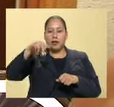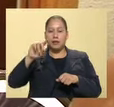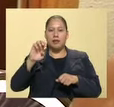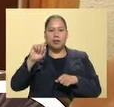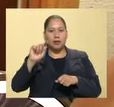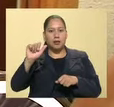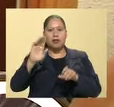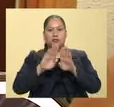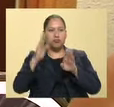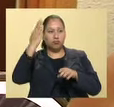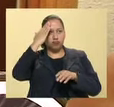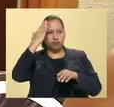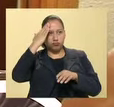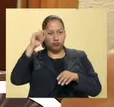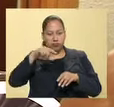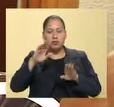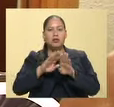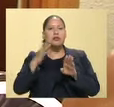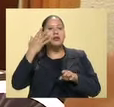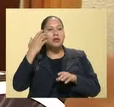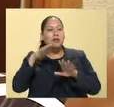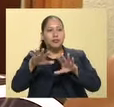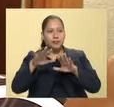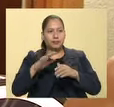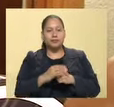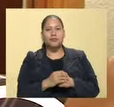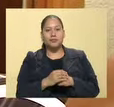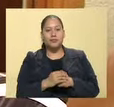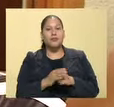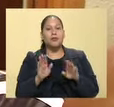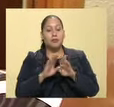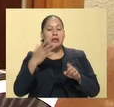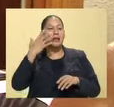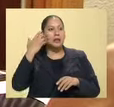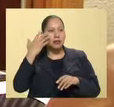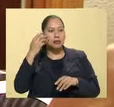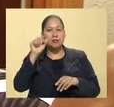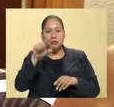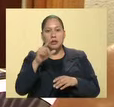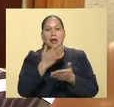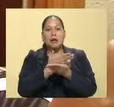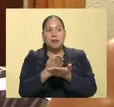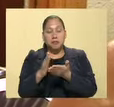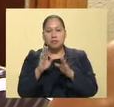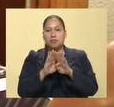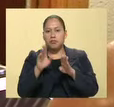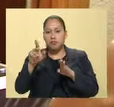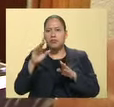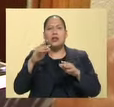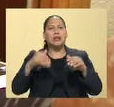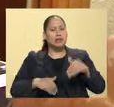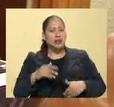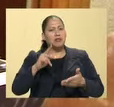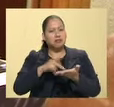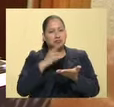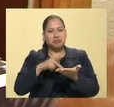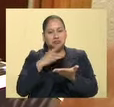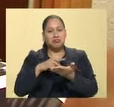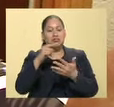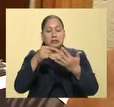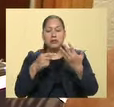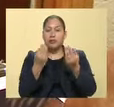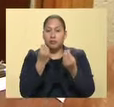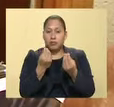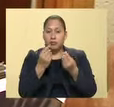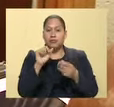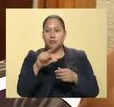leading roles de esta obra maravillosa que es Cats. Además que, bueno, ha hecho cuántas obras de teatro, miles.